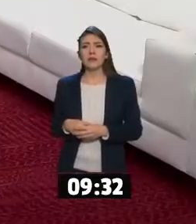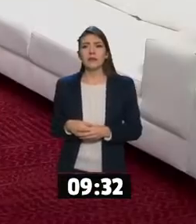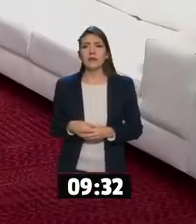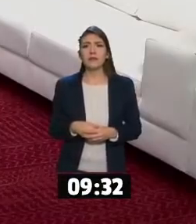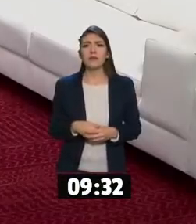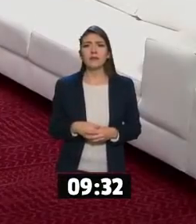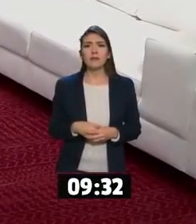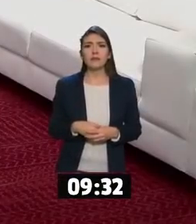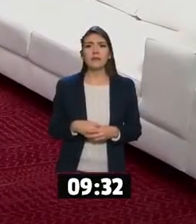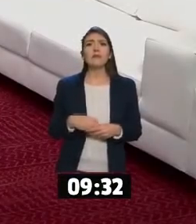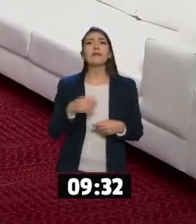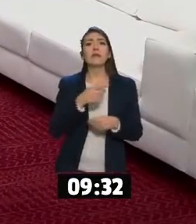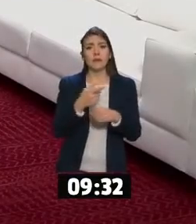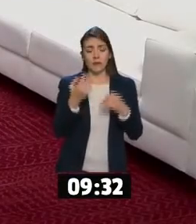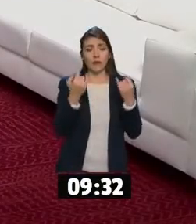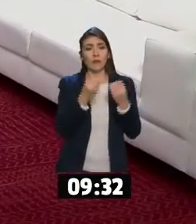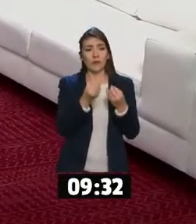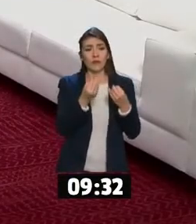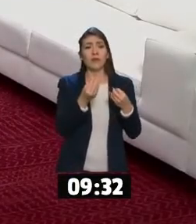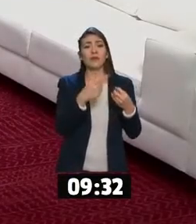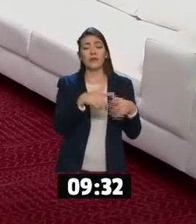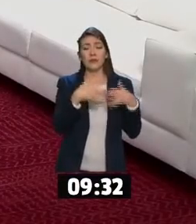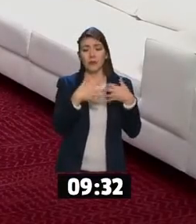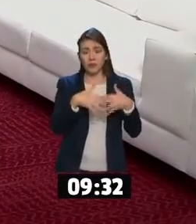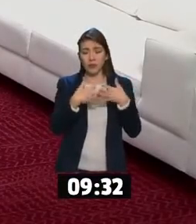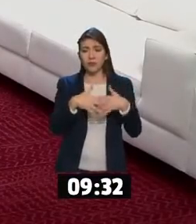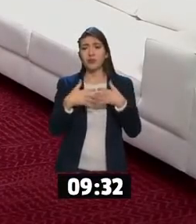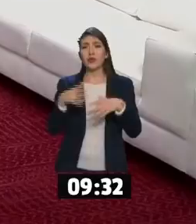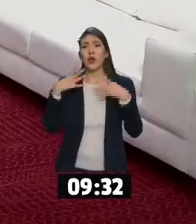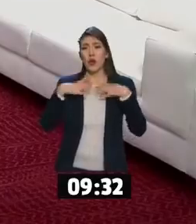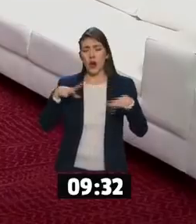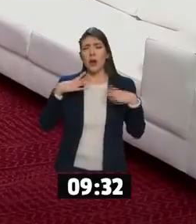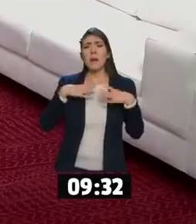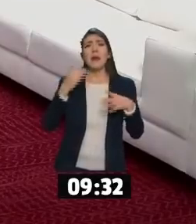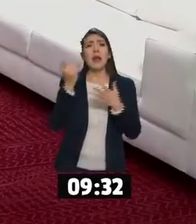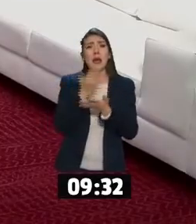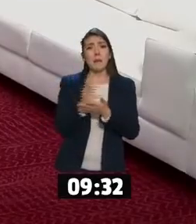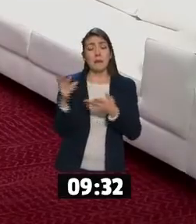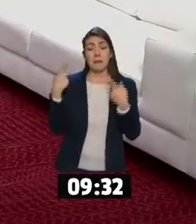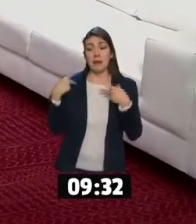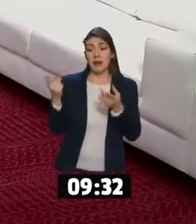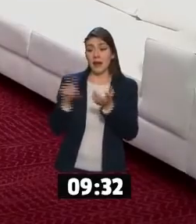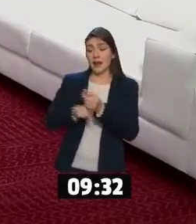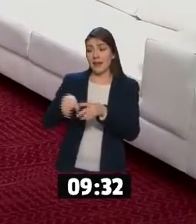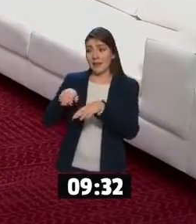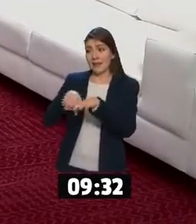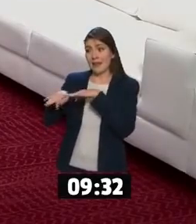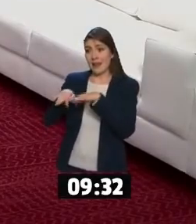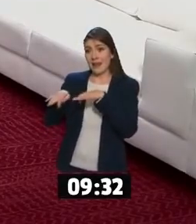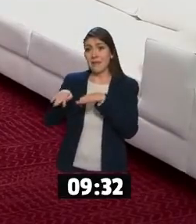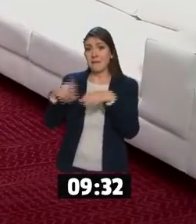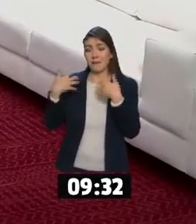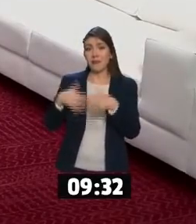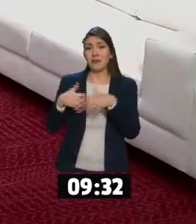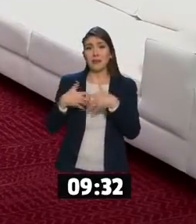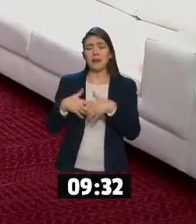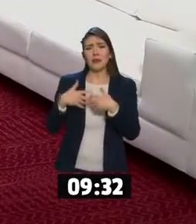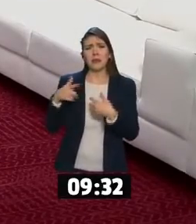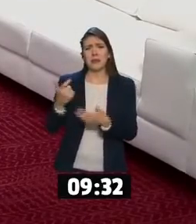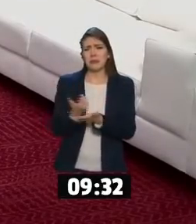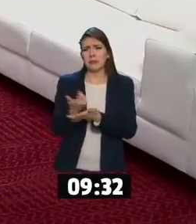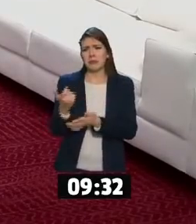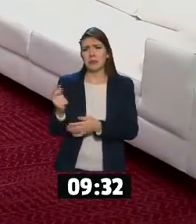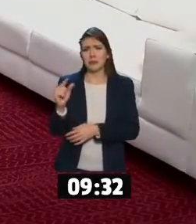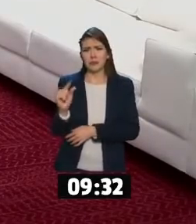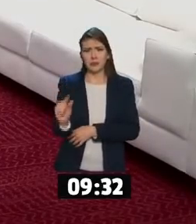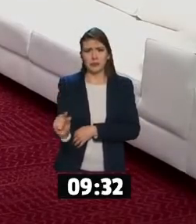están encerrados produciéndola. Y lo que contamina todo eso. Y luego otro problemita, esa es la chicos. cosa que pensemos que